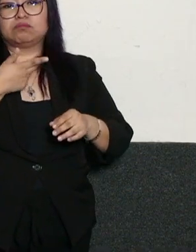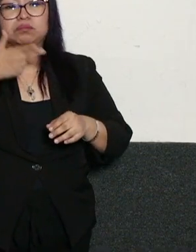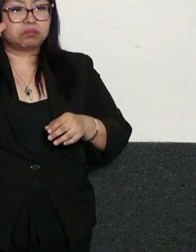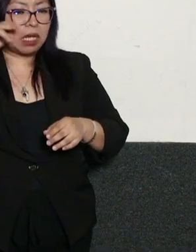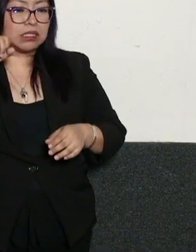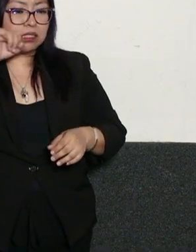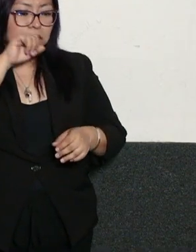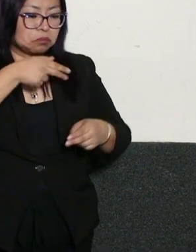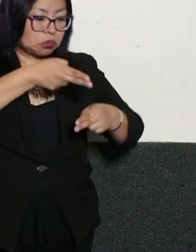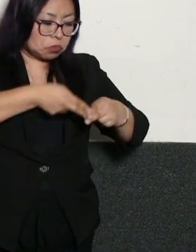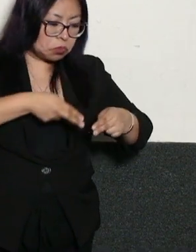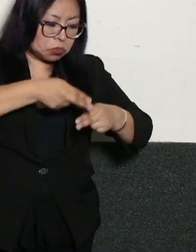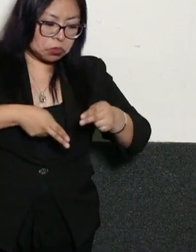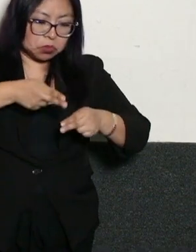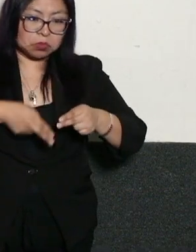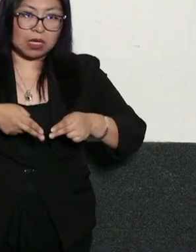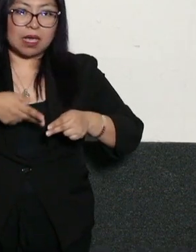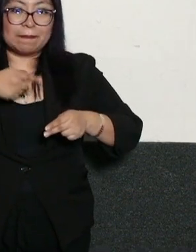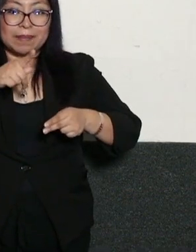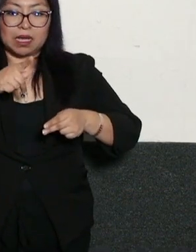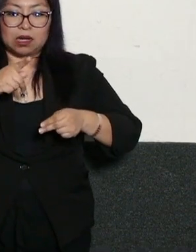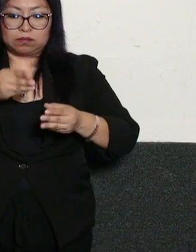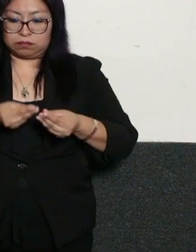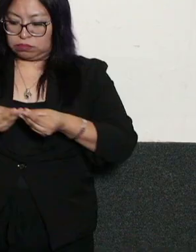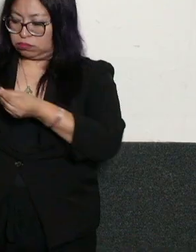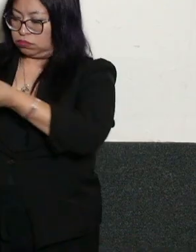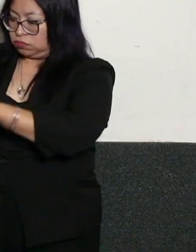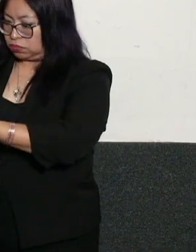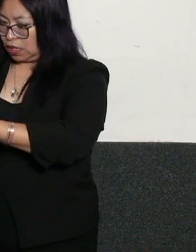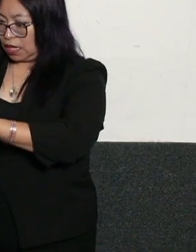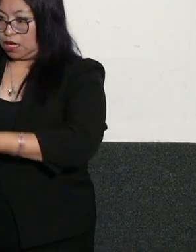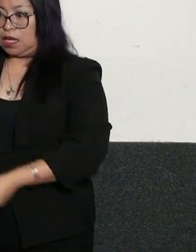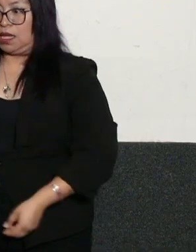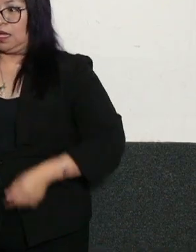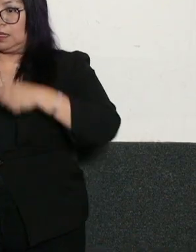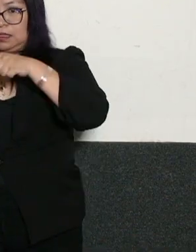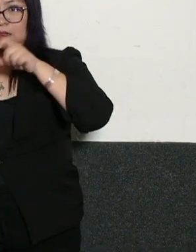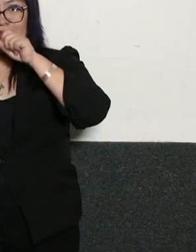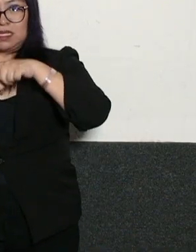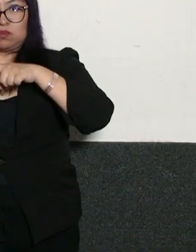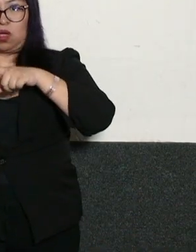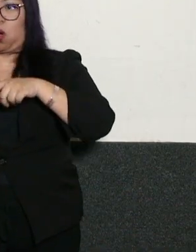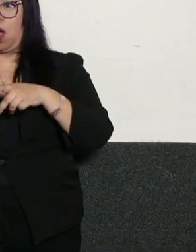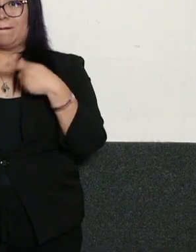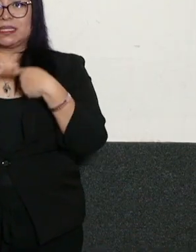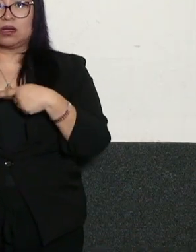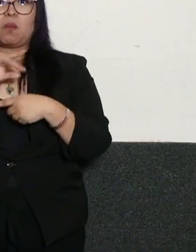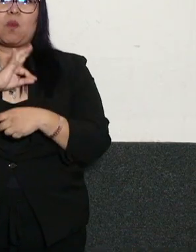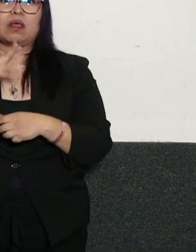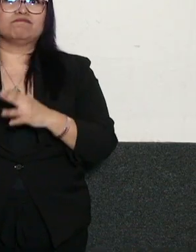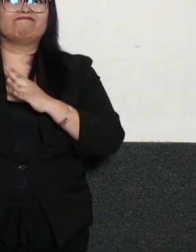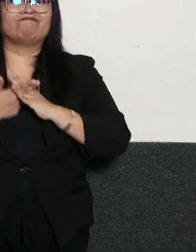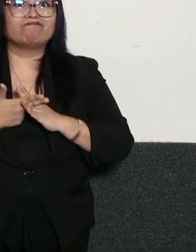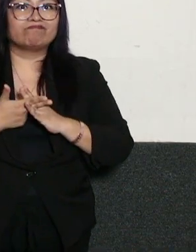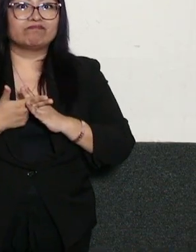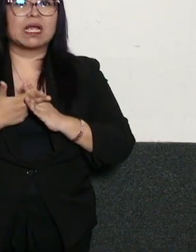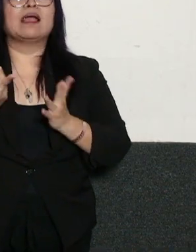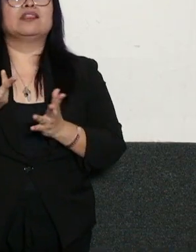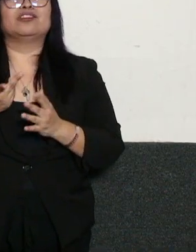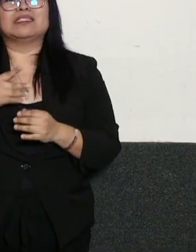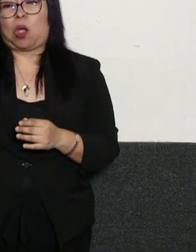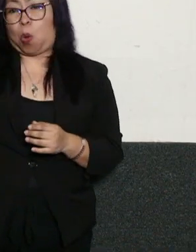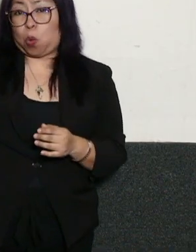zanahorias, en las manos equivocadas, pues un cuchillo es un arma. Entonces ese es el problema también. No nomás echar la culpa a